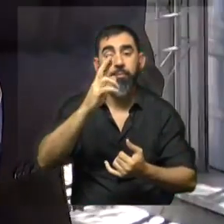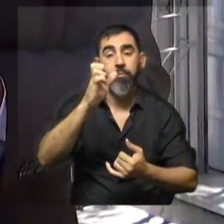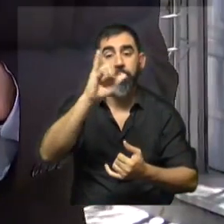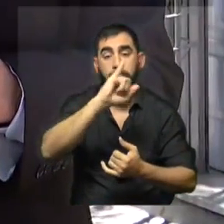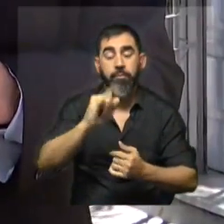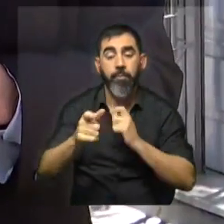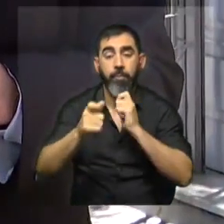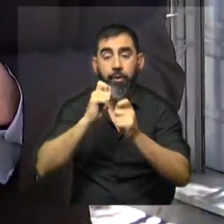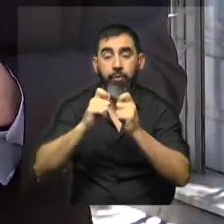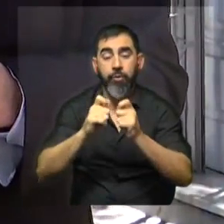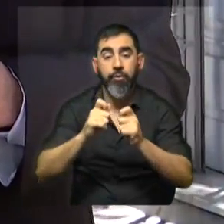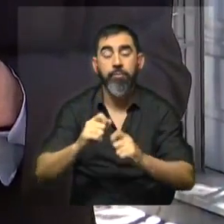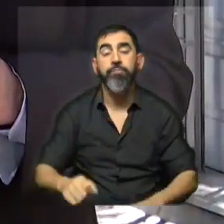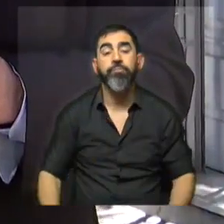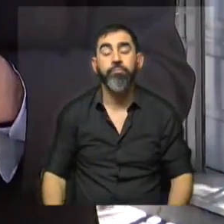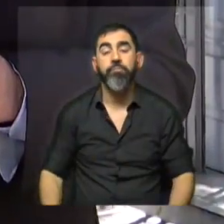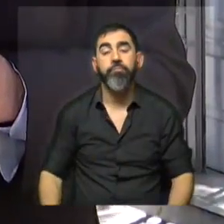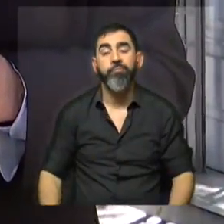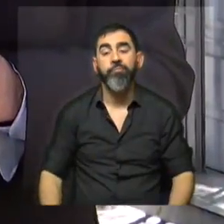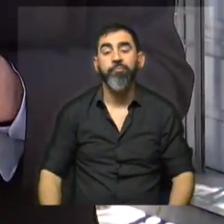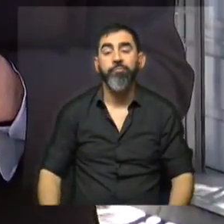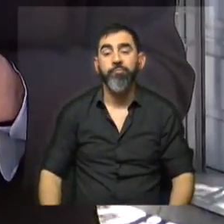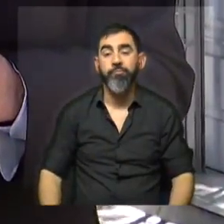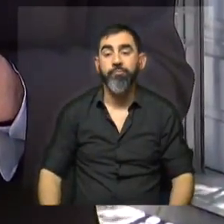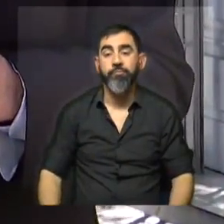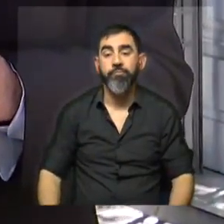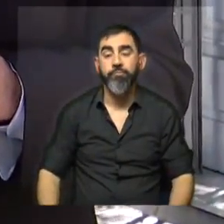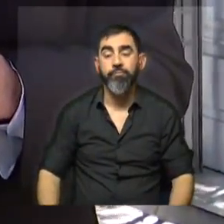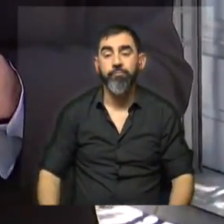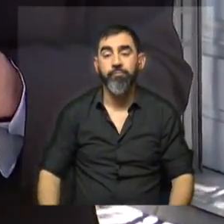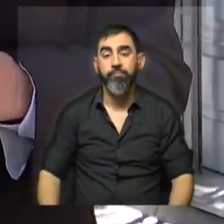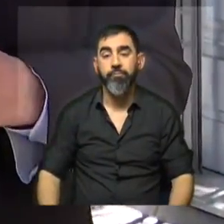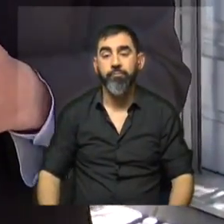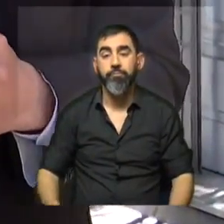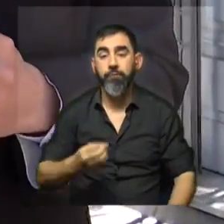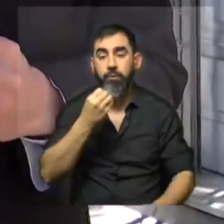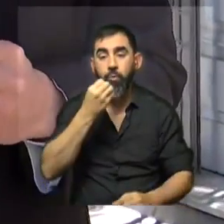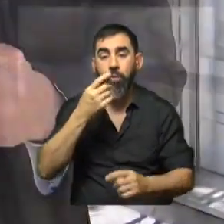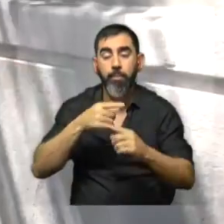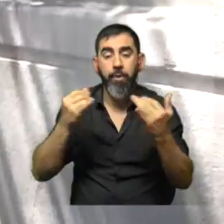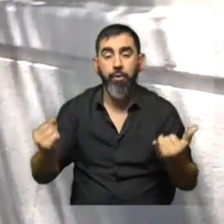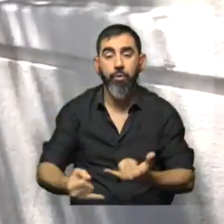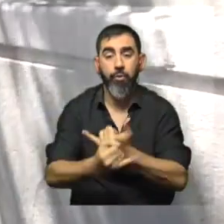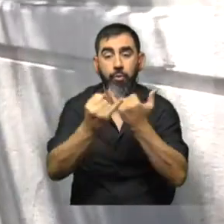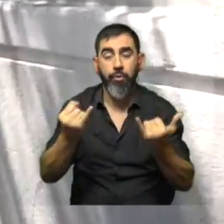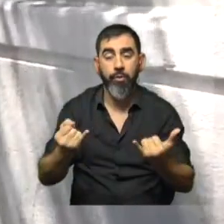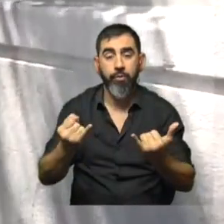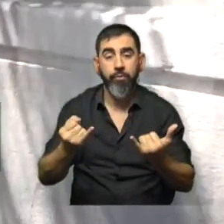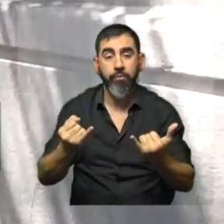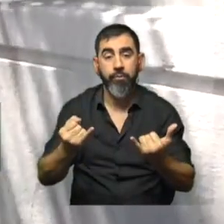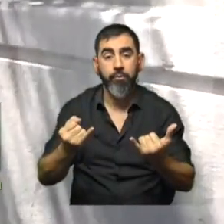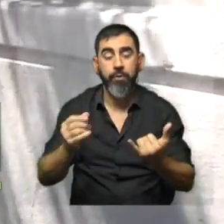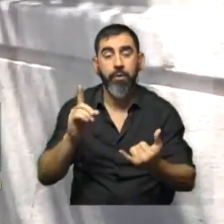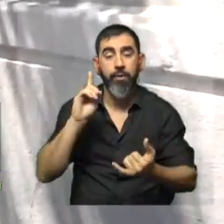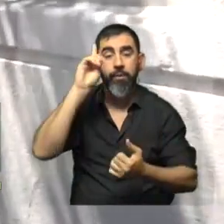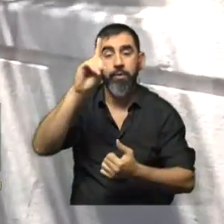Buen mediodía para ti, Mauricio. ¿Cómo estás? Adelante, bienvenido. Buen mediodía, Rosina. La